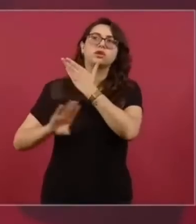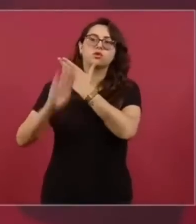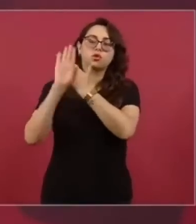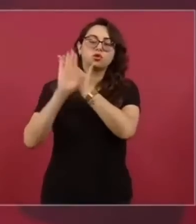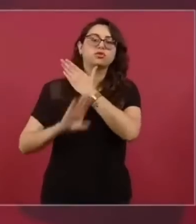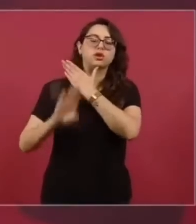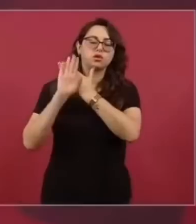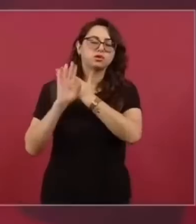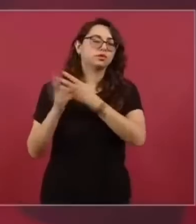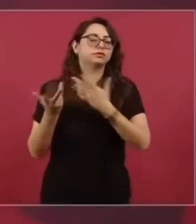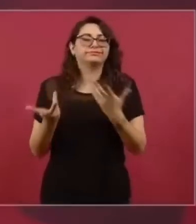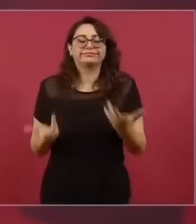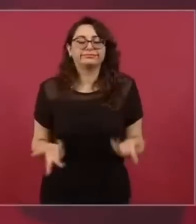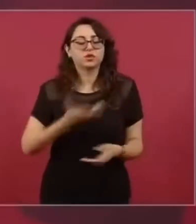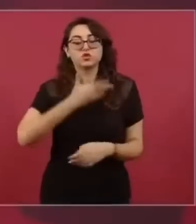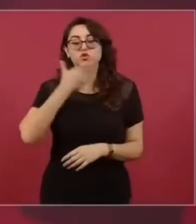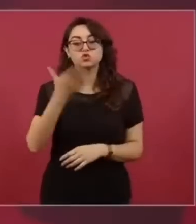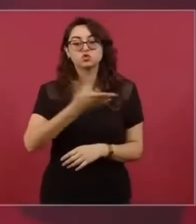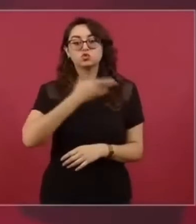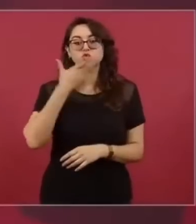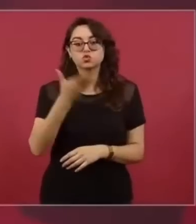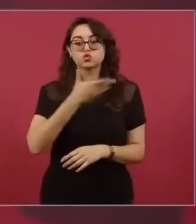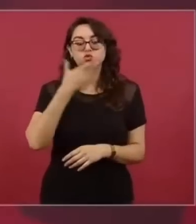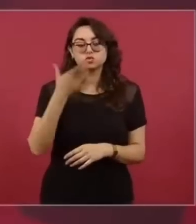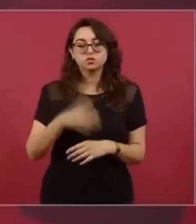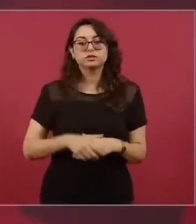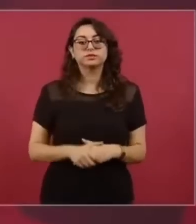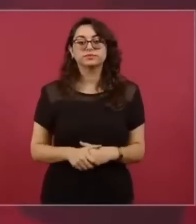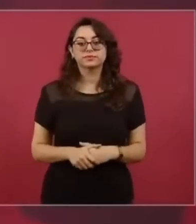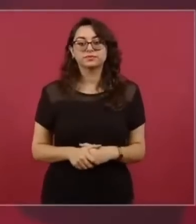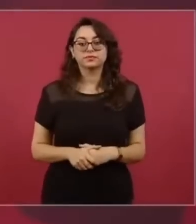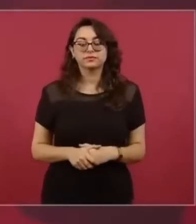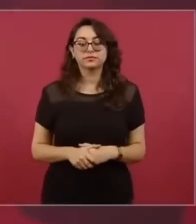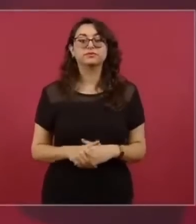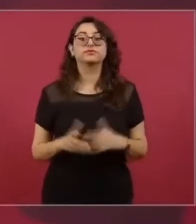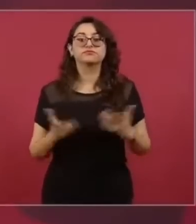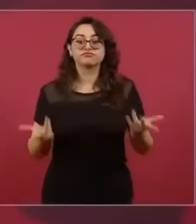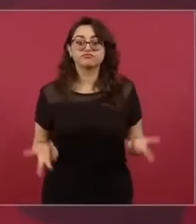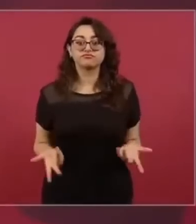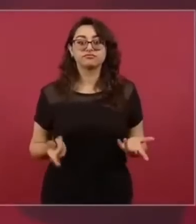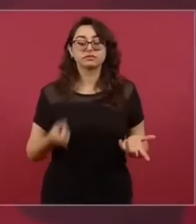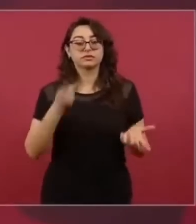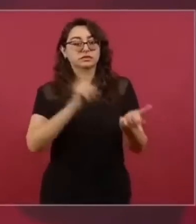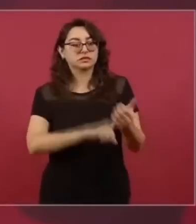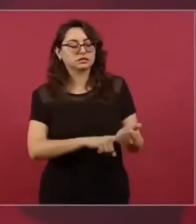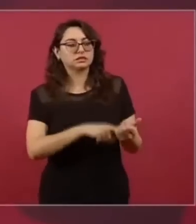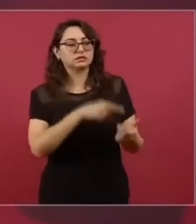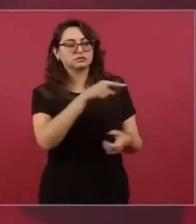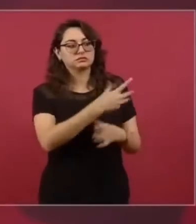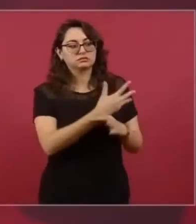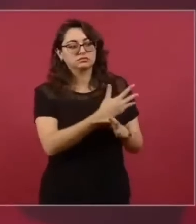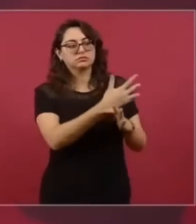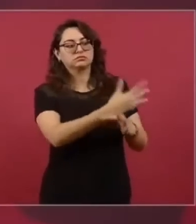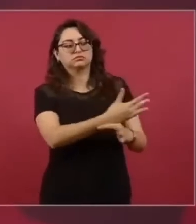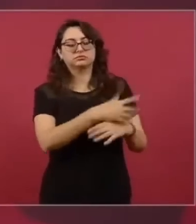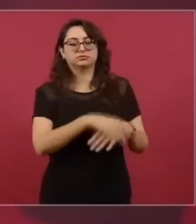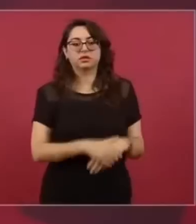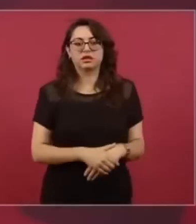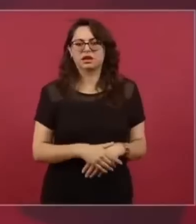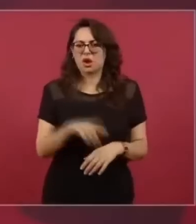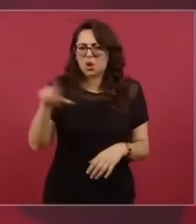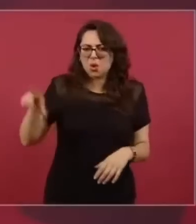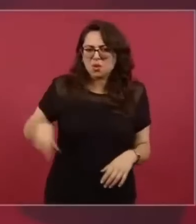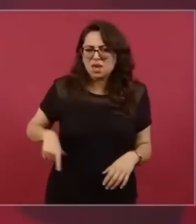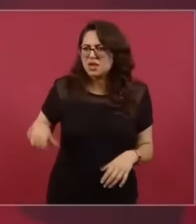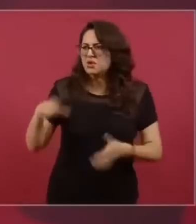pues hablan de que no es negocio, ¿no? ¿Y qué hace el gobierno con un